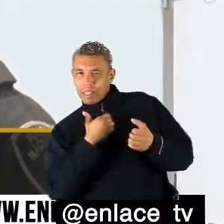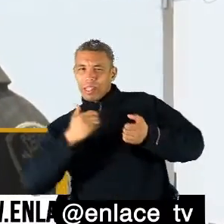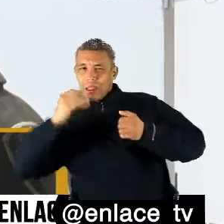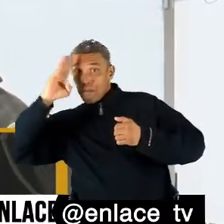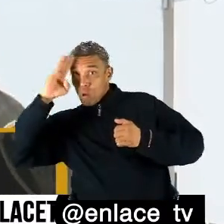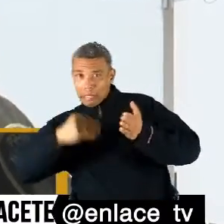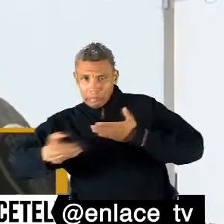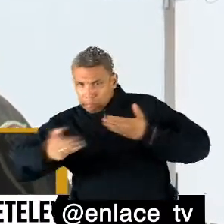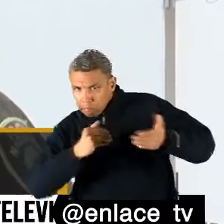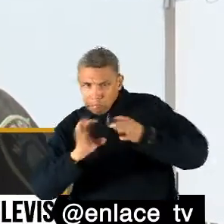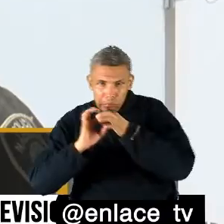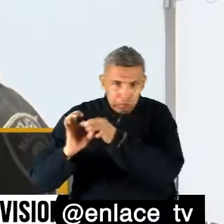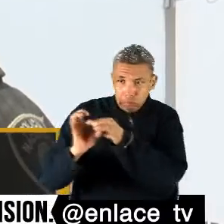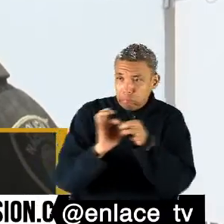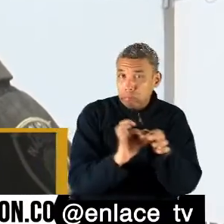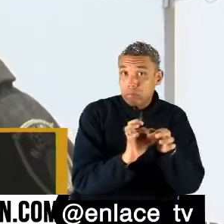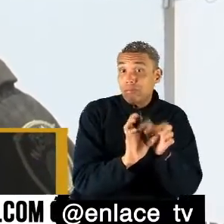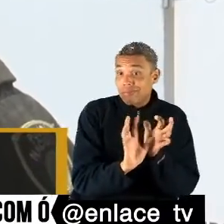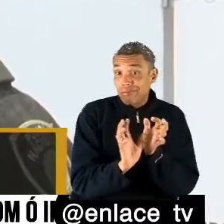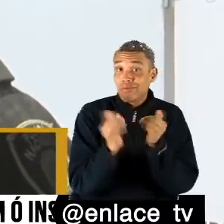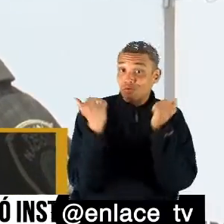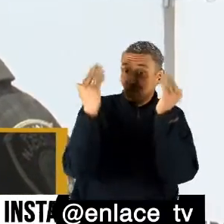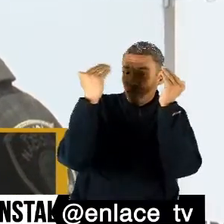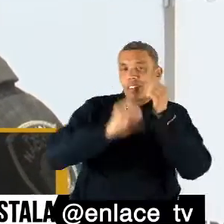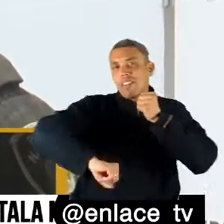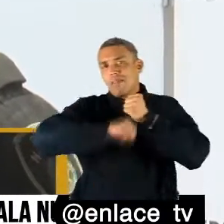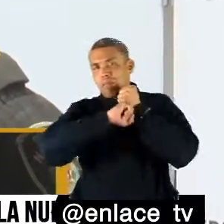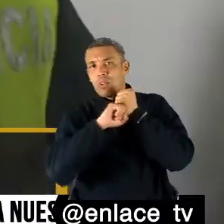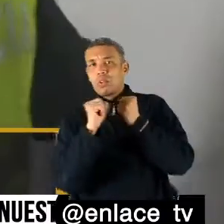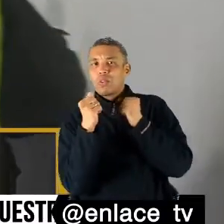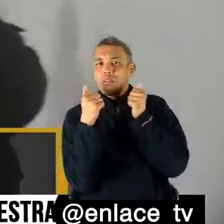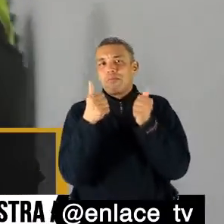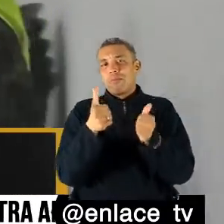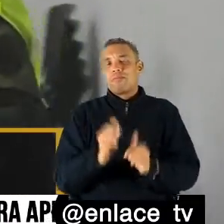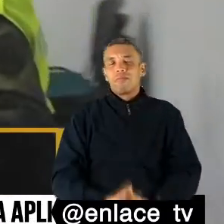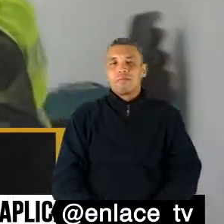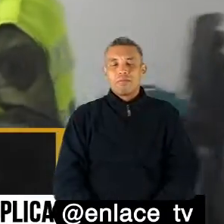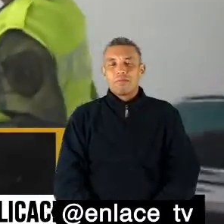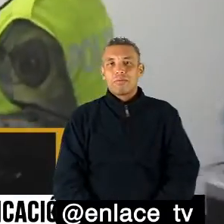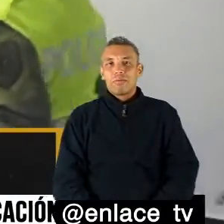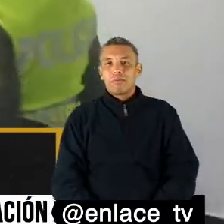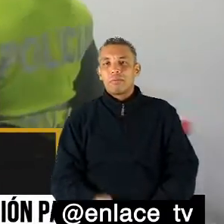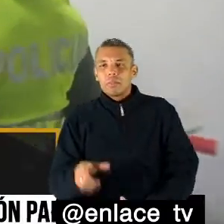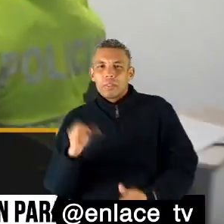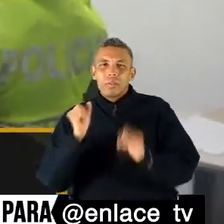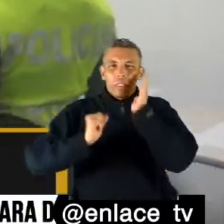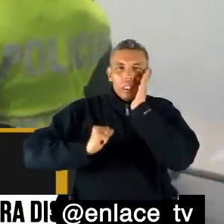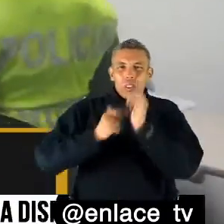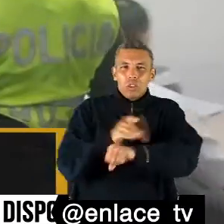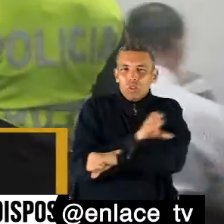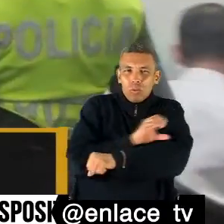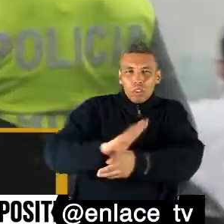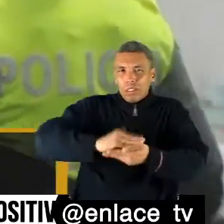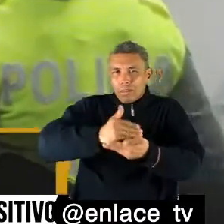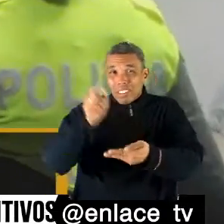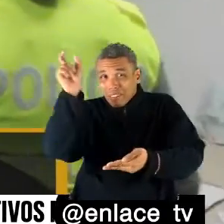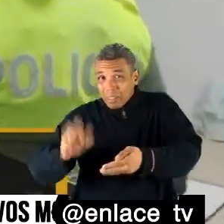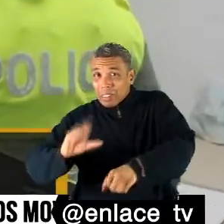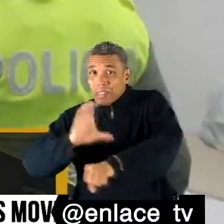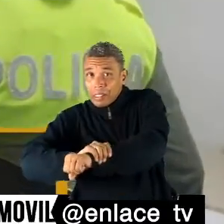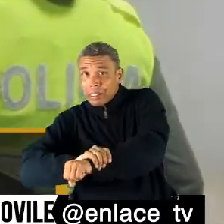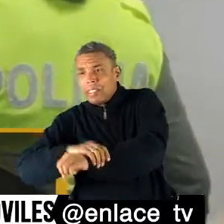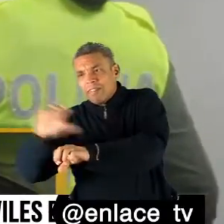sido presentado por la policía y apoyado por parte de la Alcaldía Municipal. Los elementos incautados y la persona capturada fueron dejados a disposición de